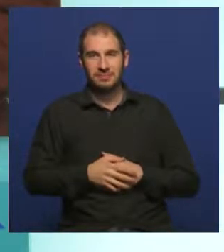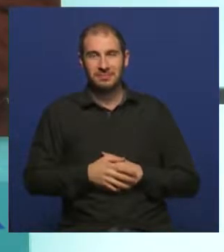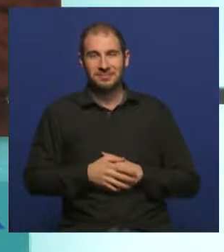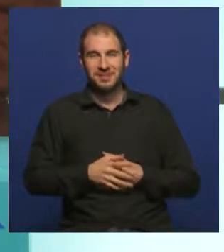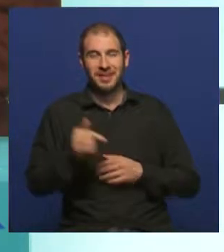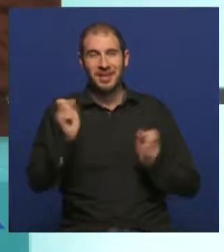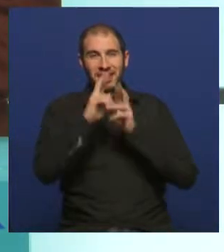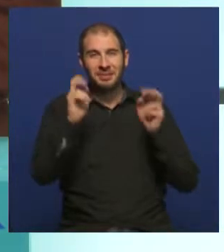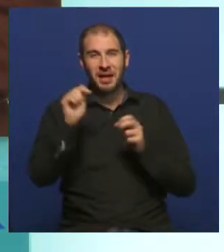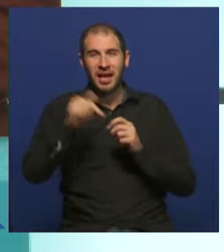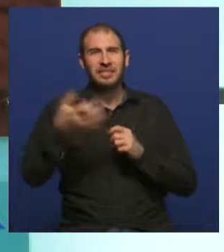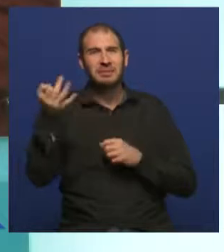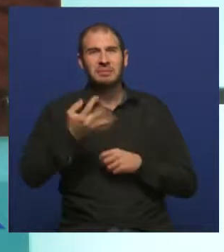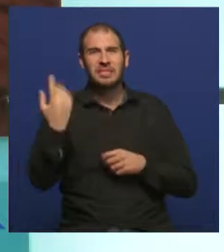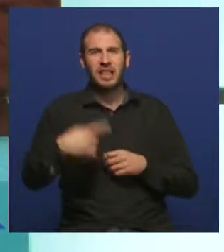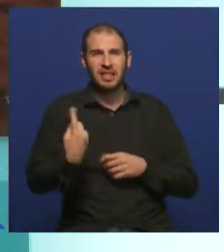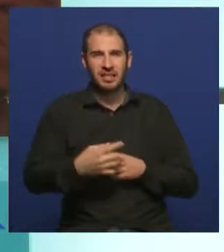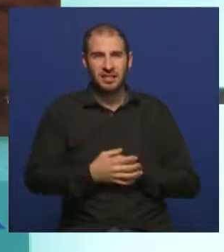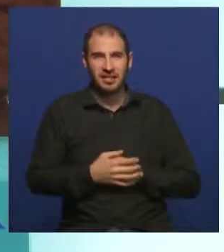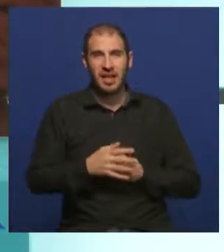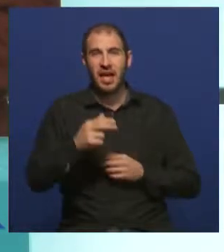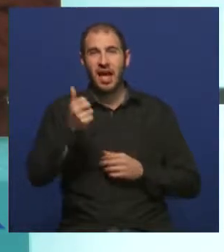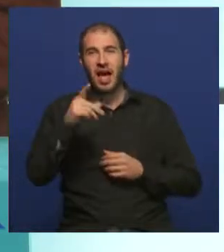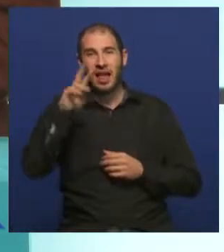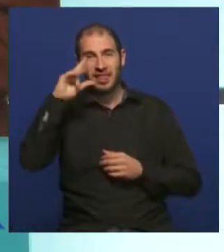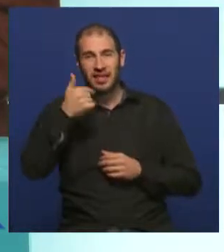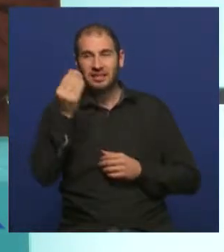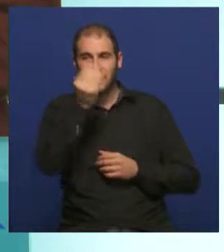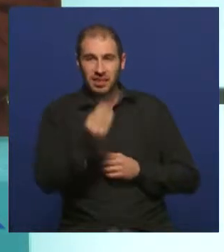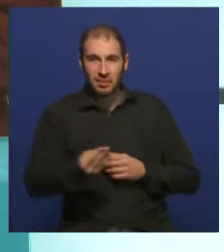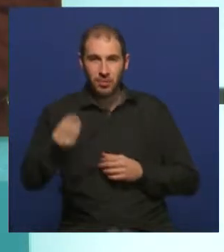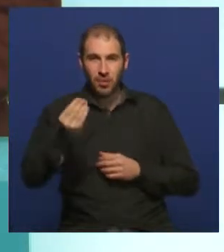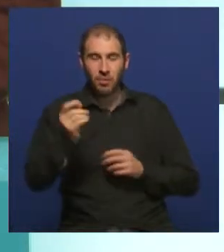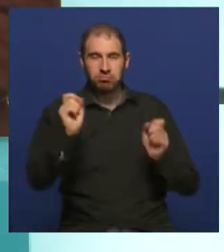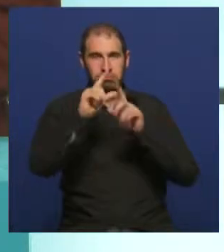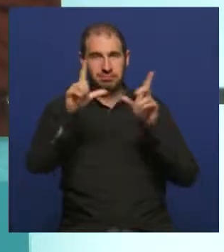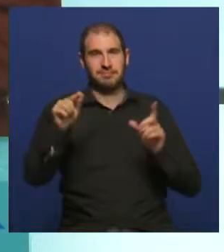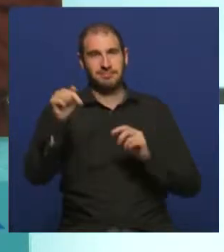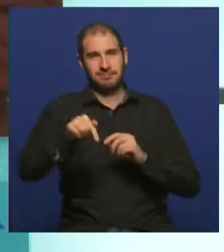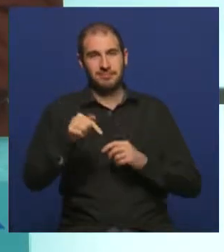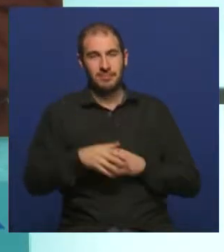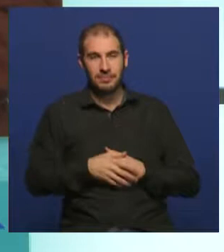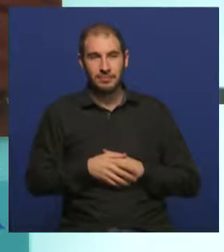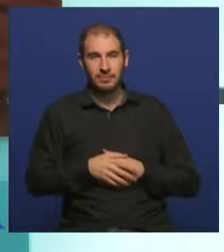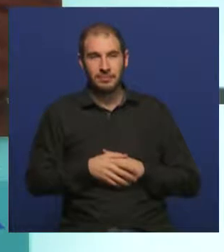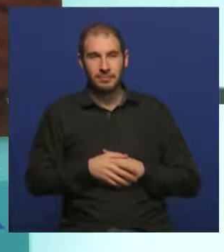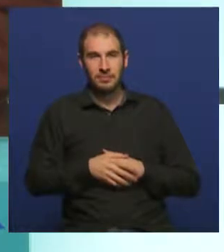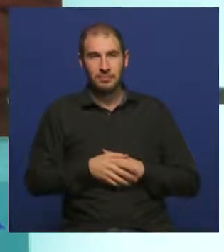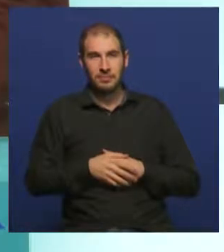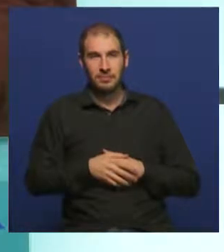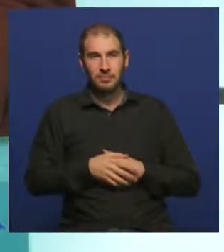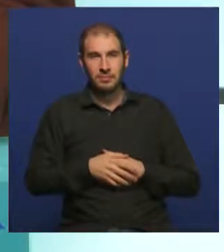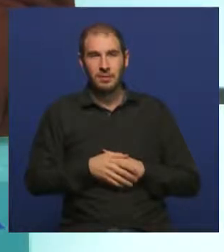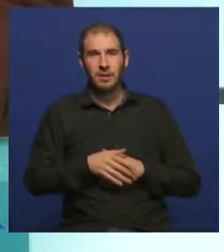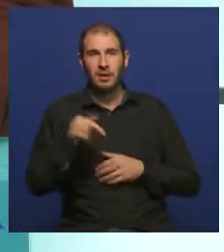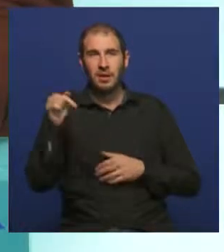esto, ¿no? La particularidad de que Andrés hizo dibujos maravillosos, que están muy